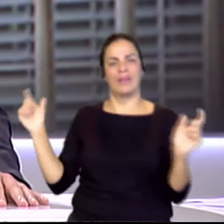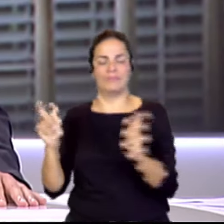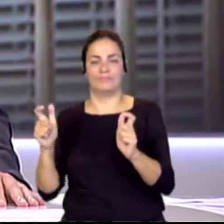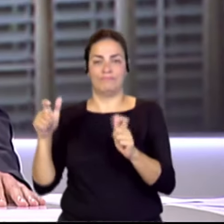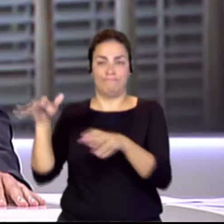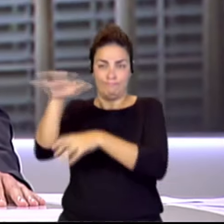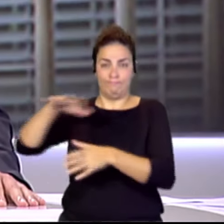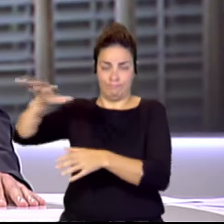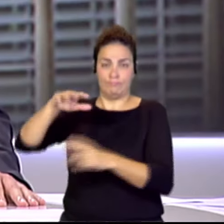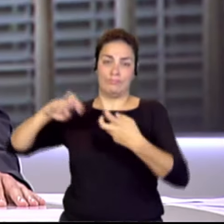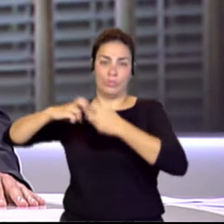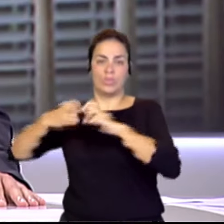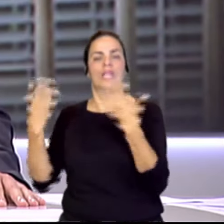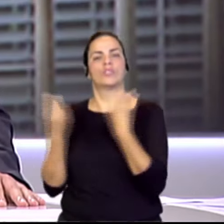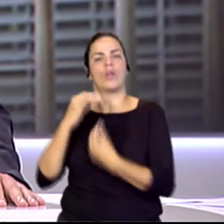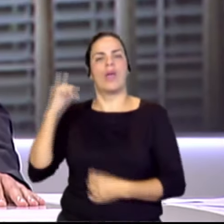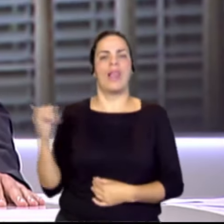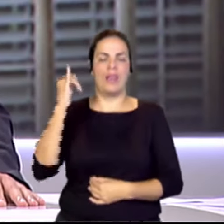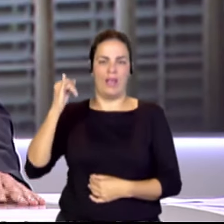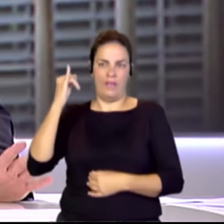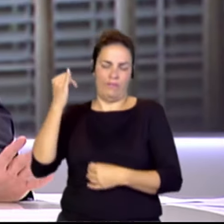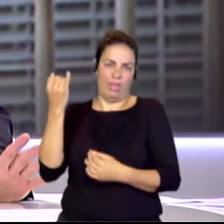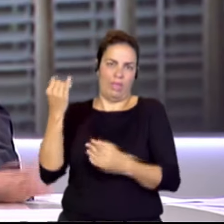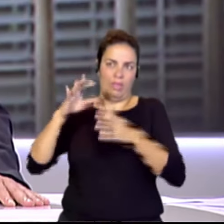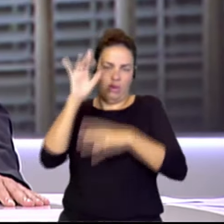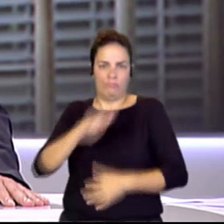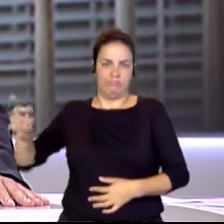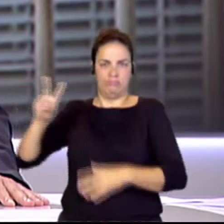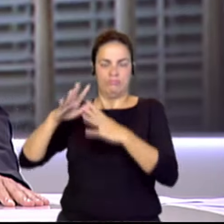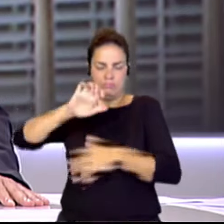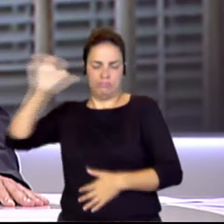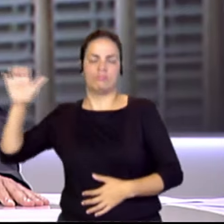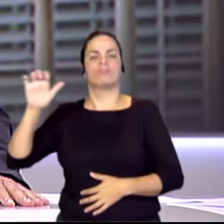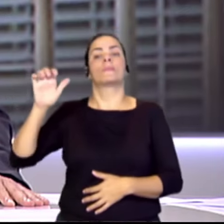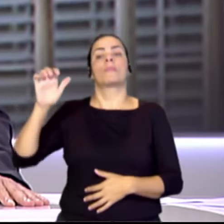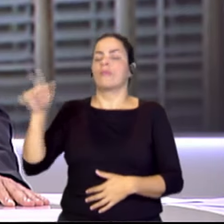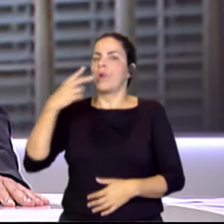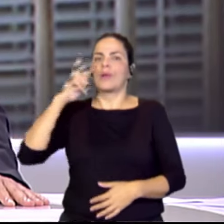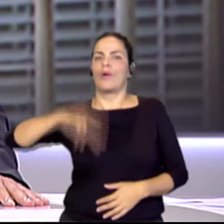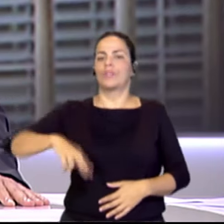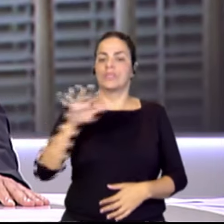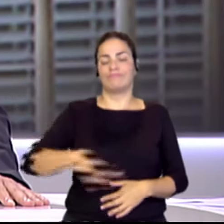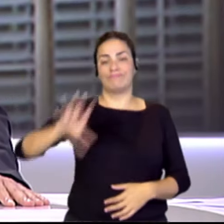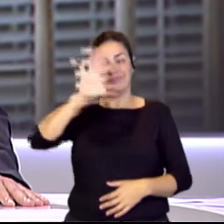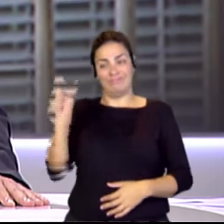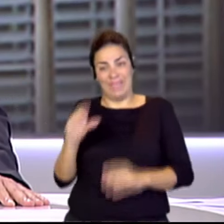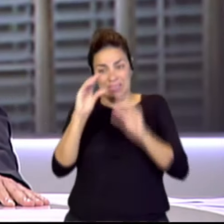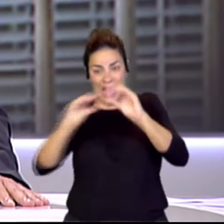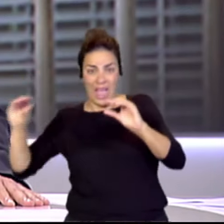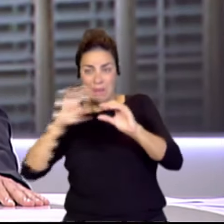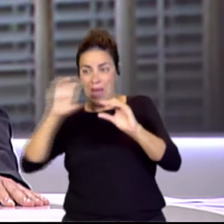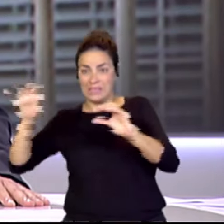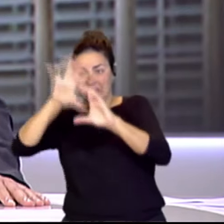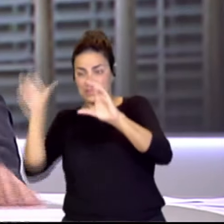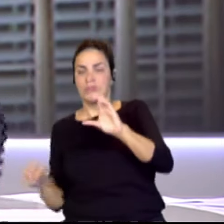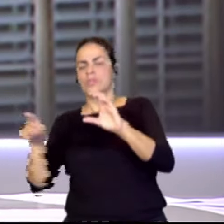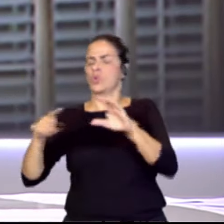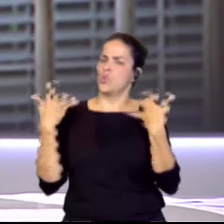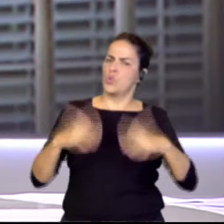jefe de la diplomacia europea con jusp burray que ha reconocido que la situación en el sahel es muy compleja y que la crisis migratoria se va